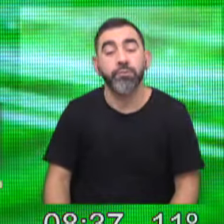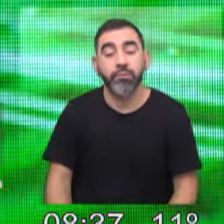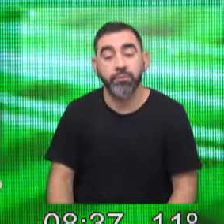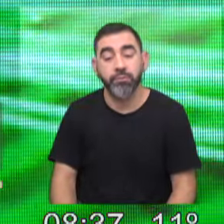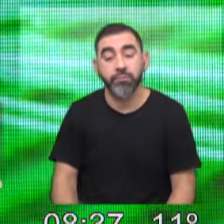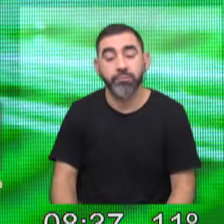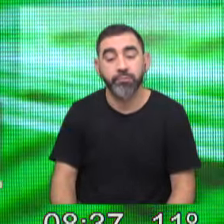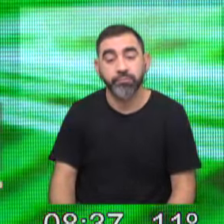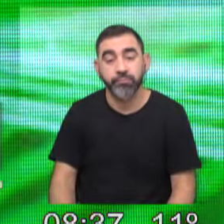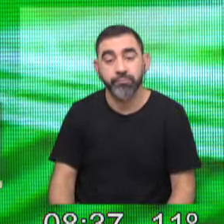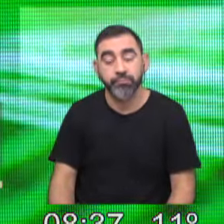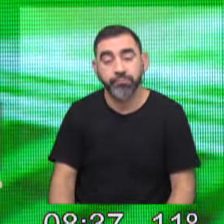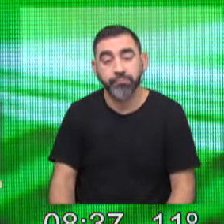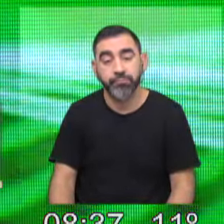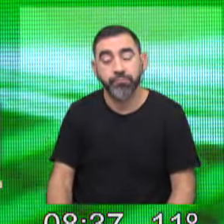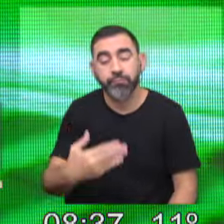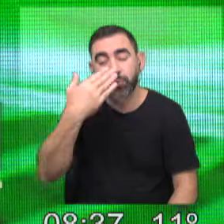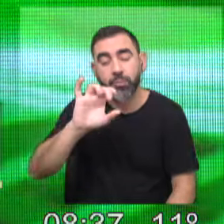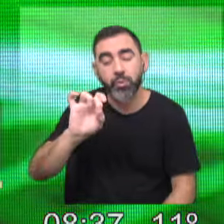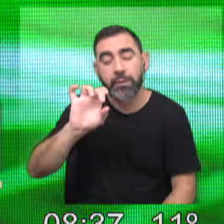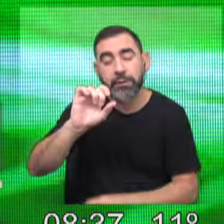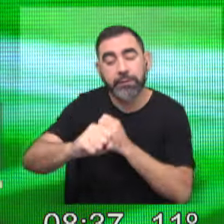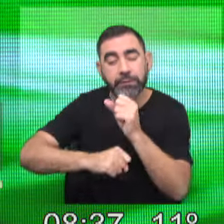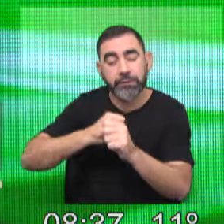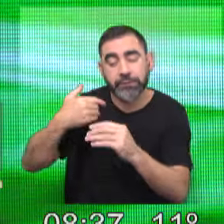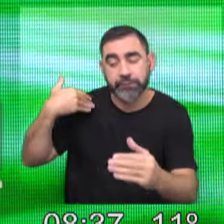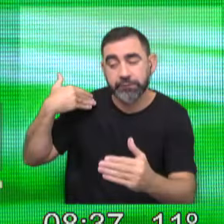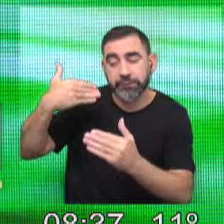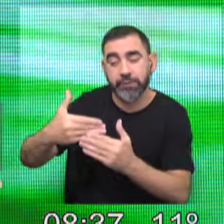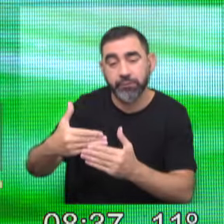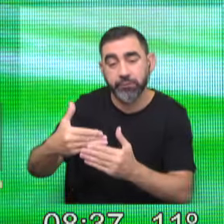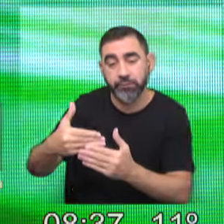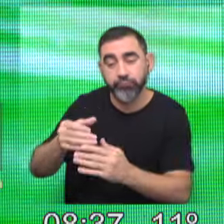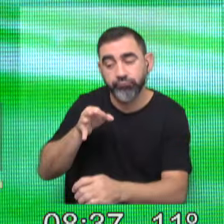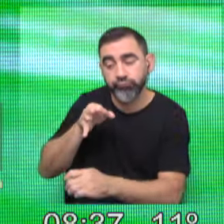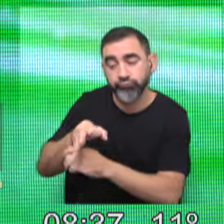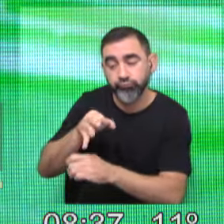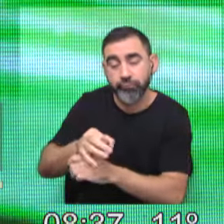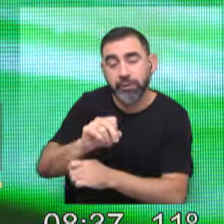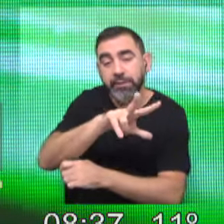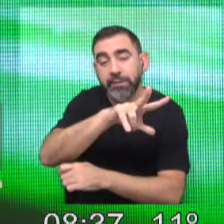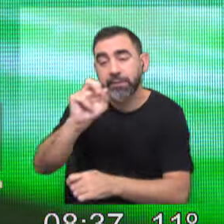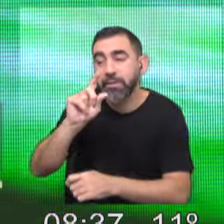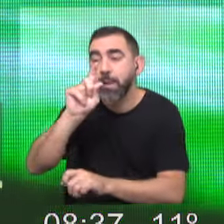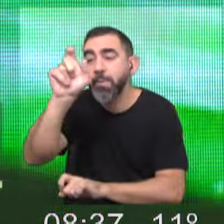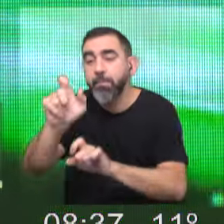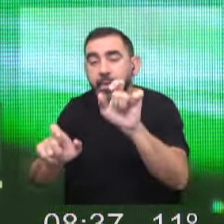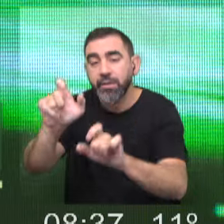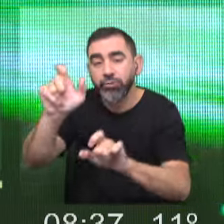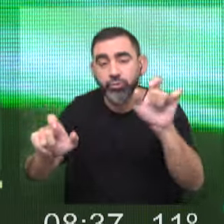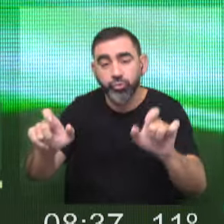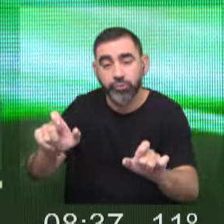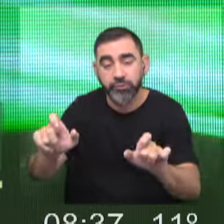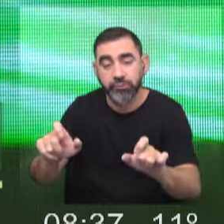donde en los últimos 15 años hemos formado a más de 300.000 personas, de